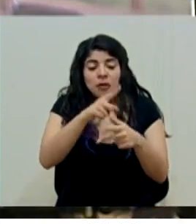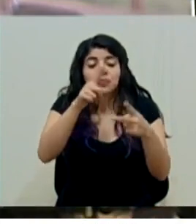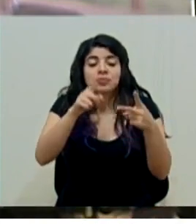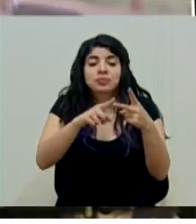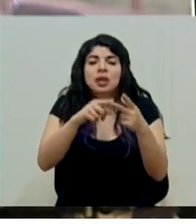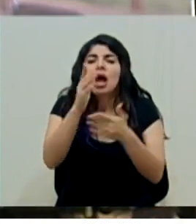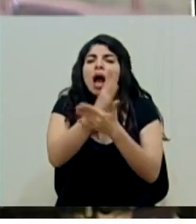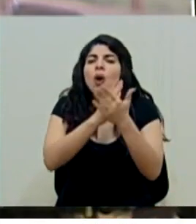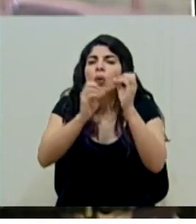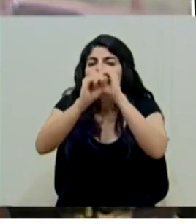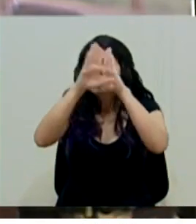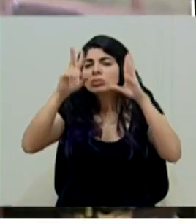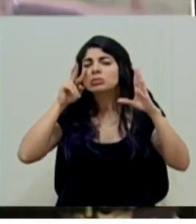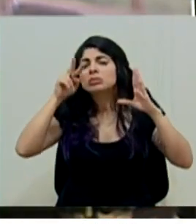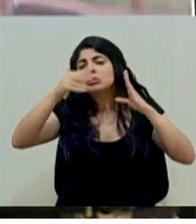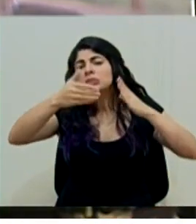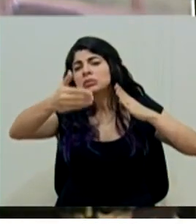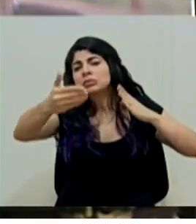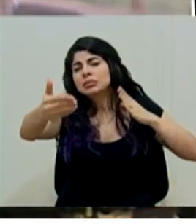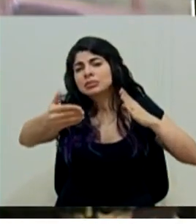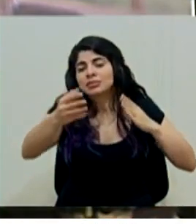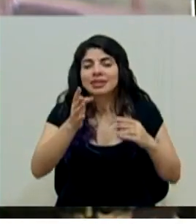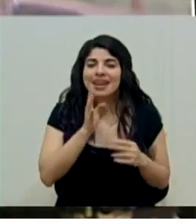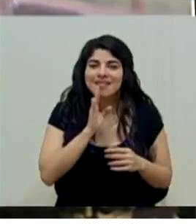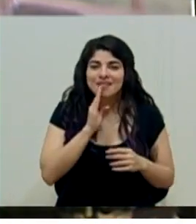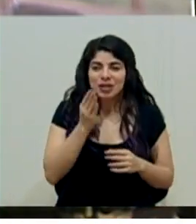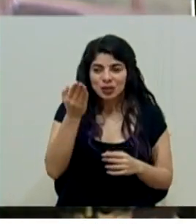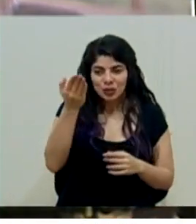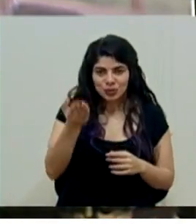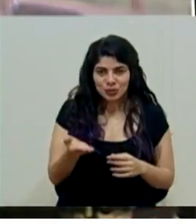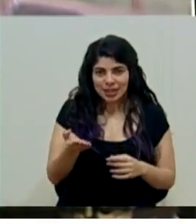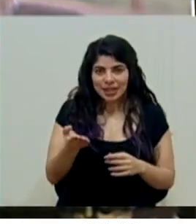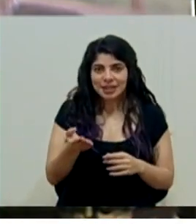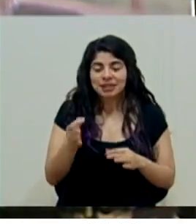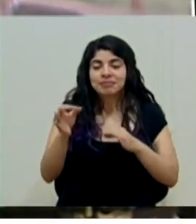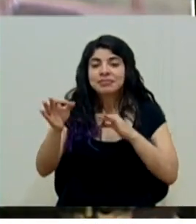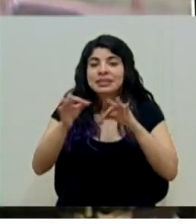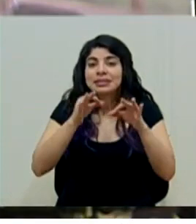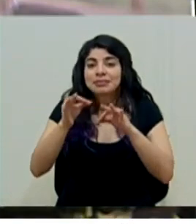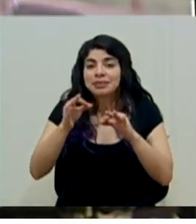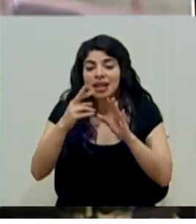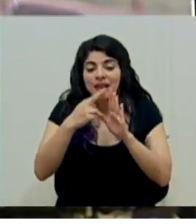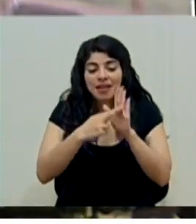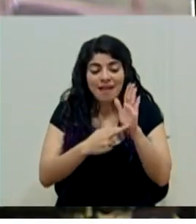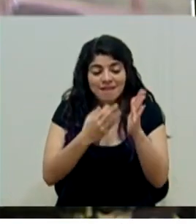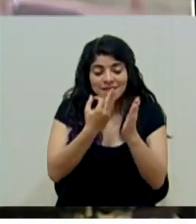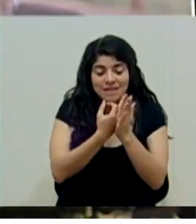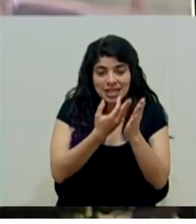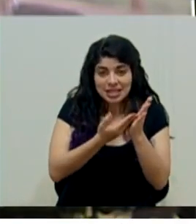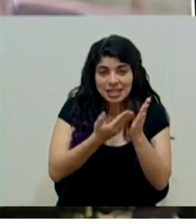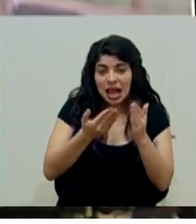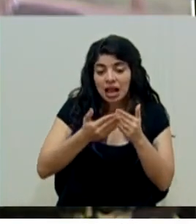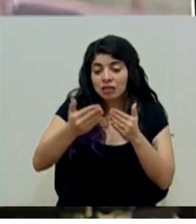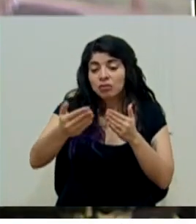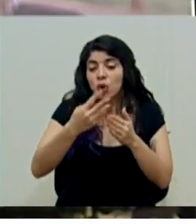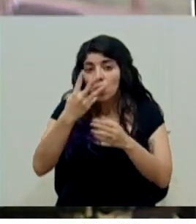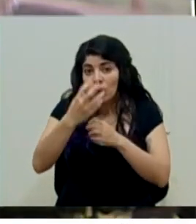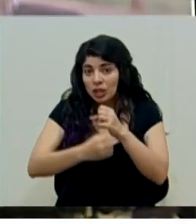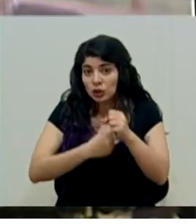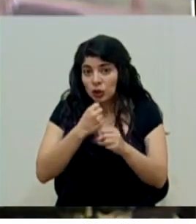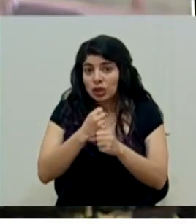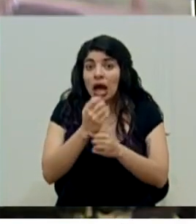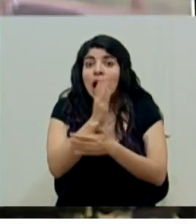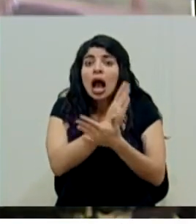algunas proyecciones, por ejemplo, y a propósito de usted que explica los efectos de la regla fiscal en 4 años,